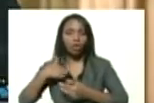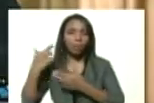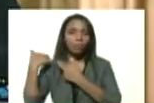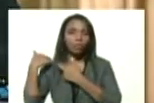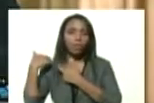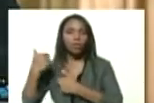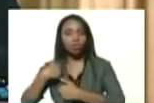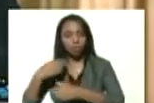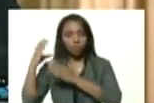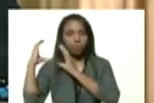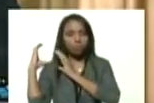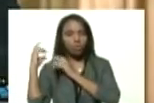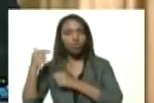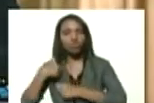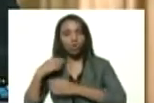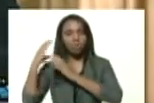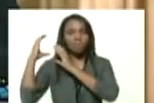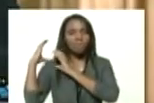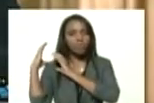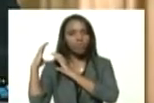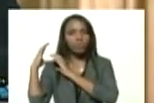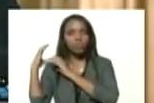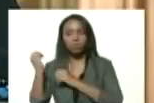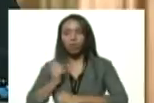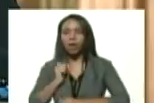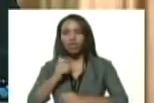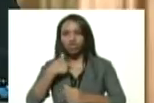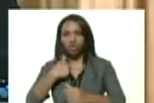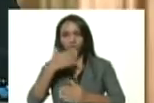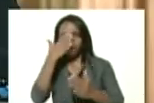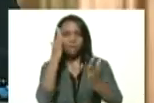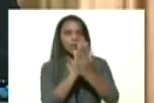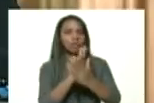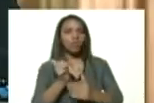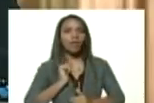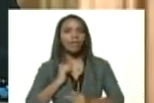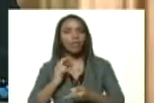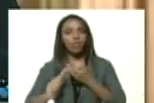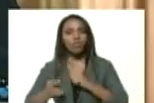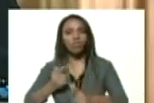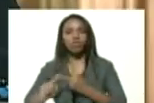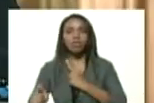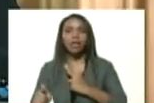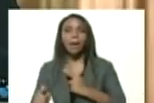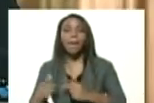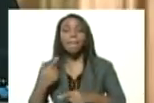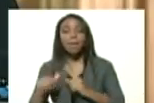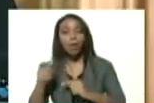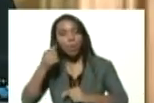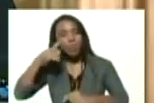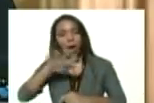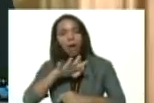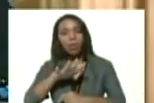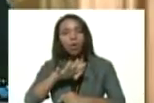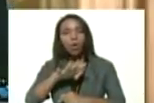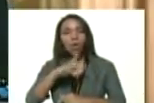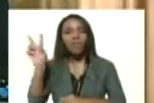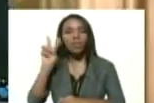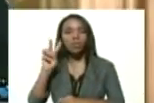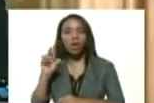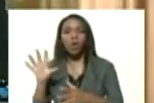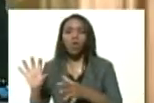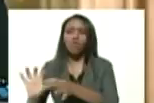yo me encargo yo llevo la carga que haya que llevar yo enfrente lo que haya que enfrentar pero el pueblo venezolano se mantenga